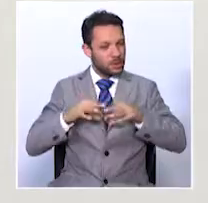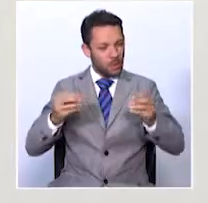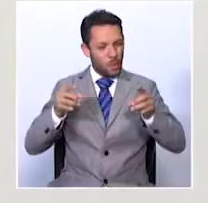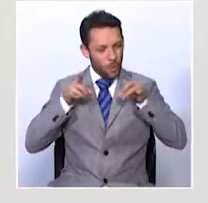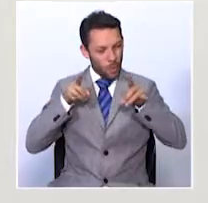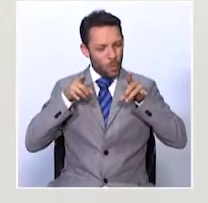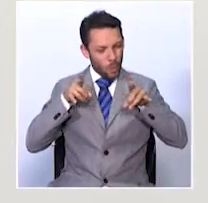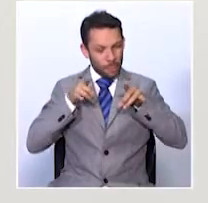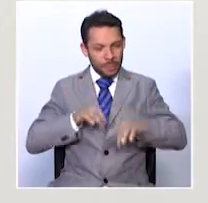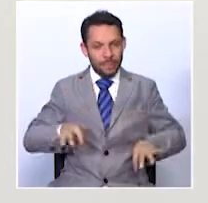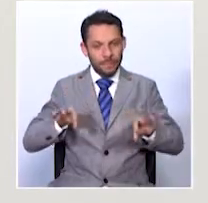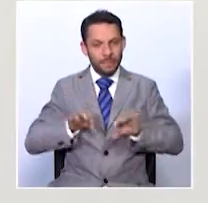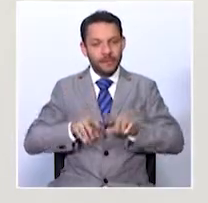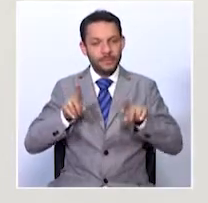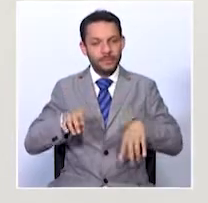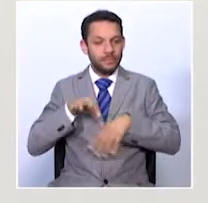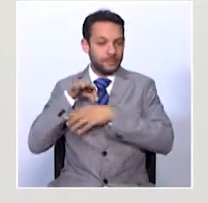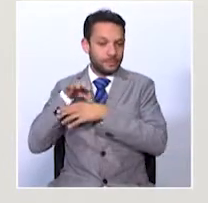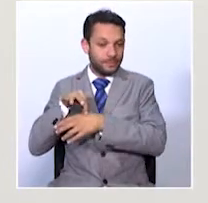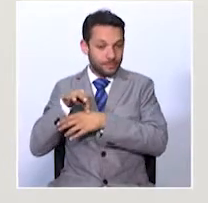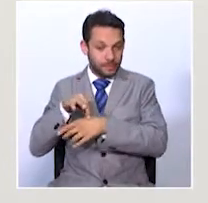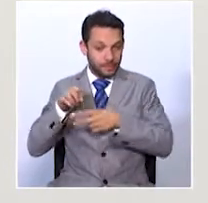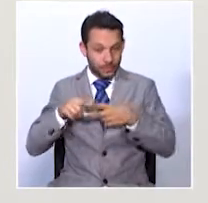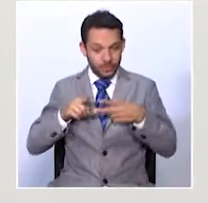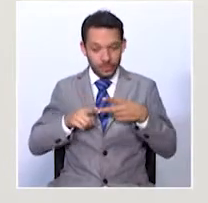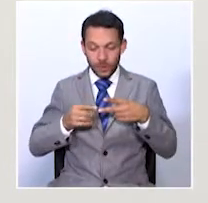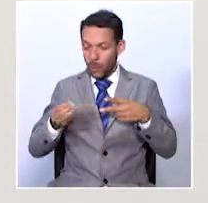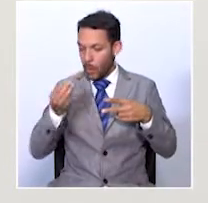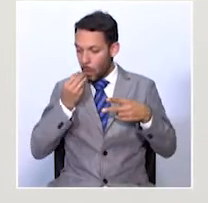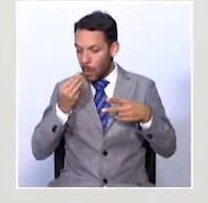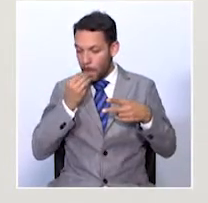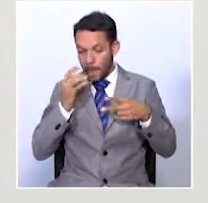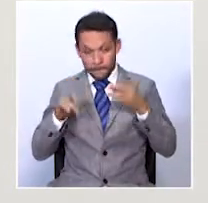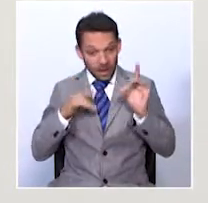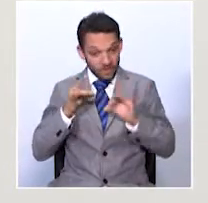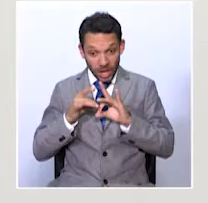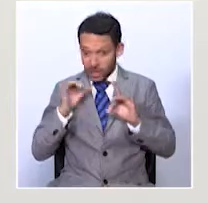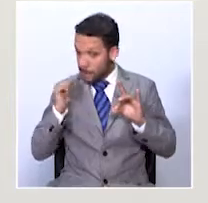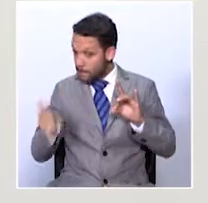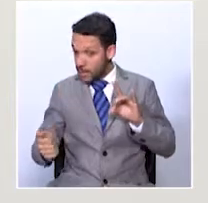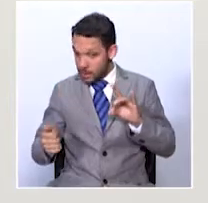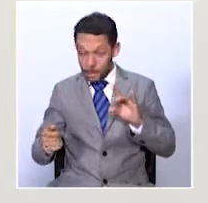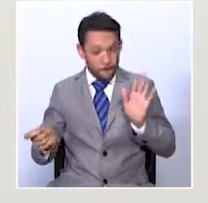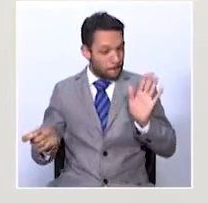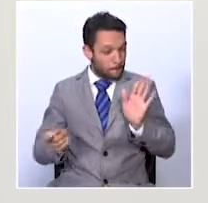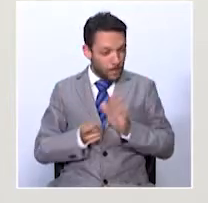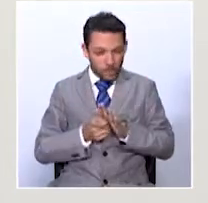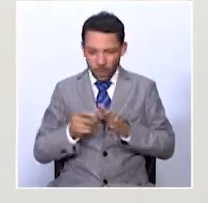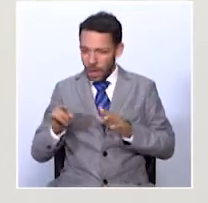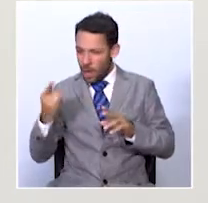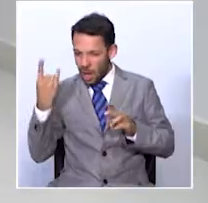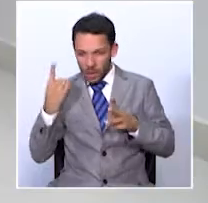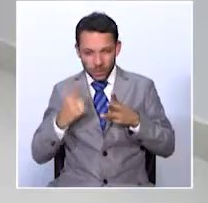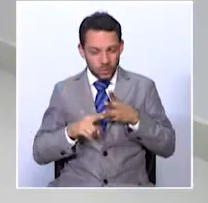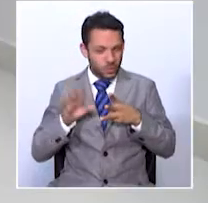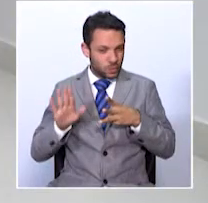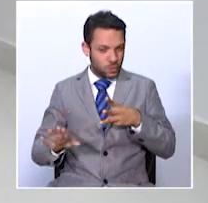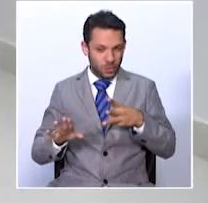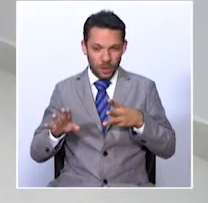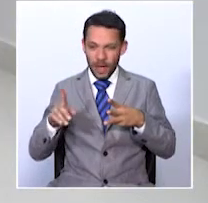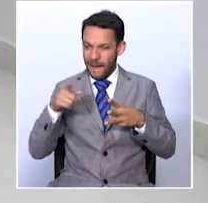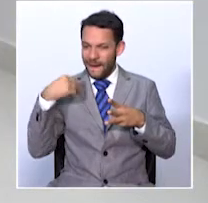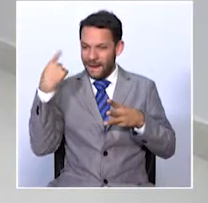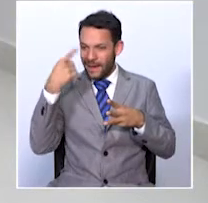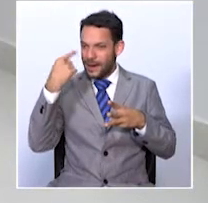se va a reflejar en la piel si uno se está alimentando bien, pero cuando a pesar de eso, por rasgos, porque